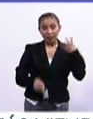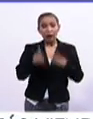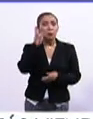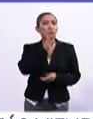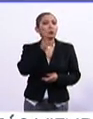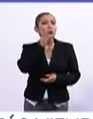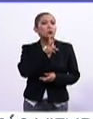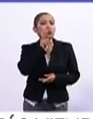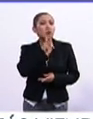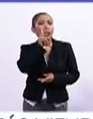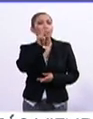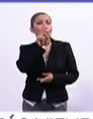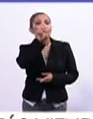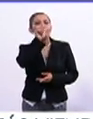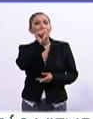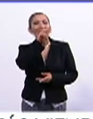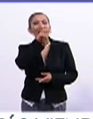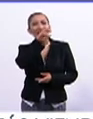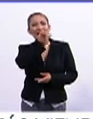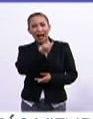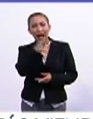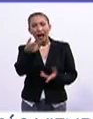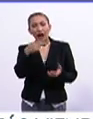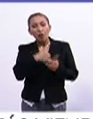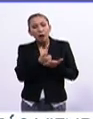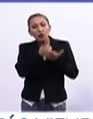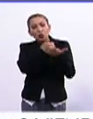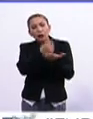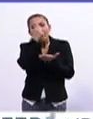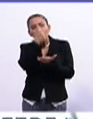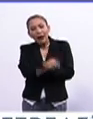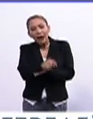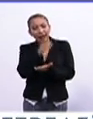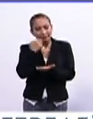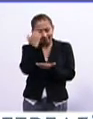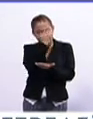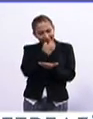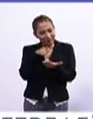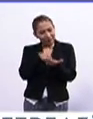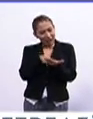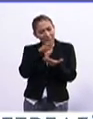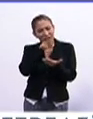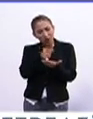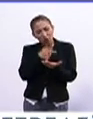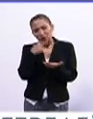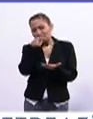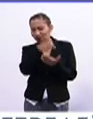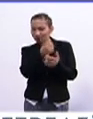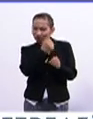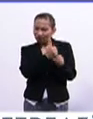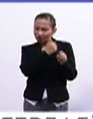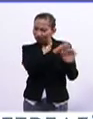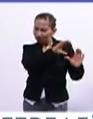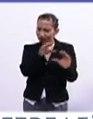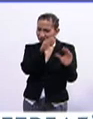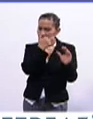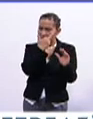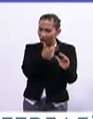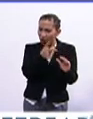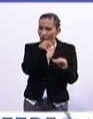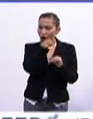es destacar esta información como un insumo para la mejora de las prácticas, al final